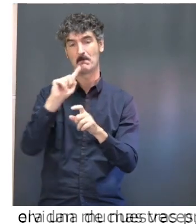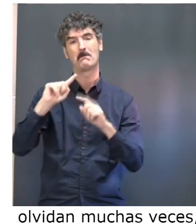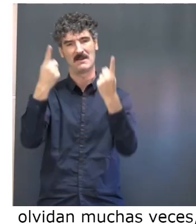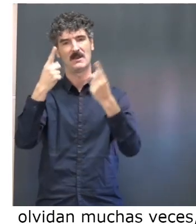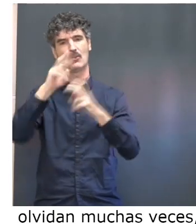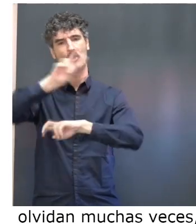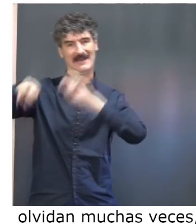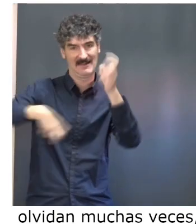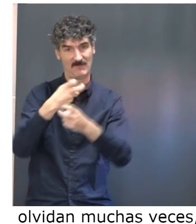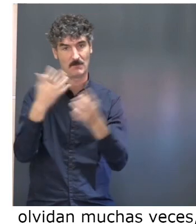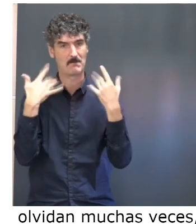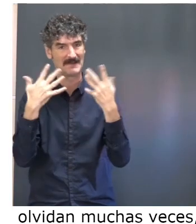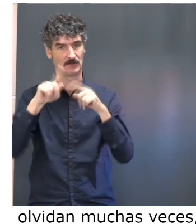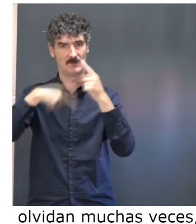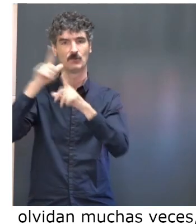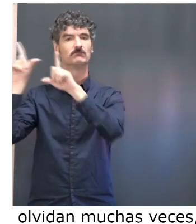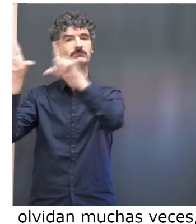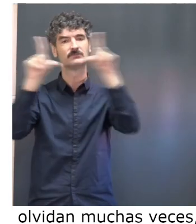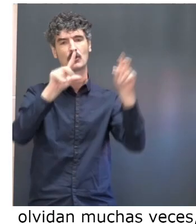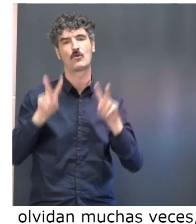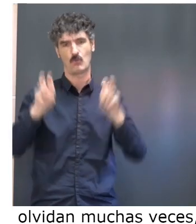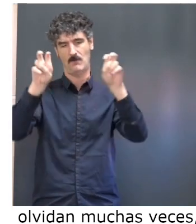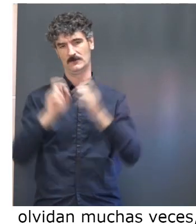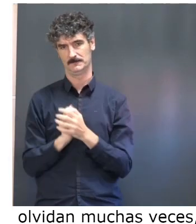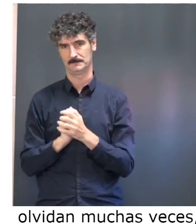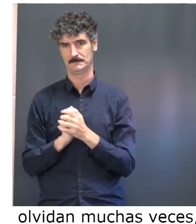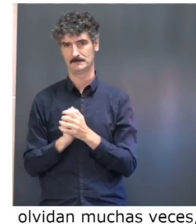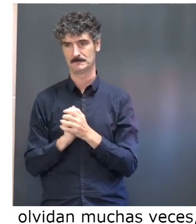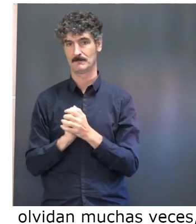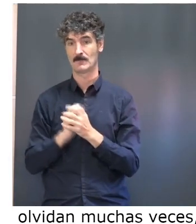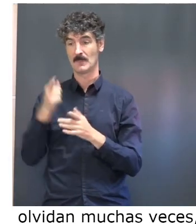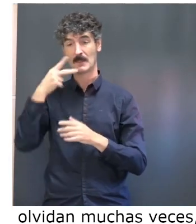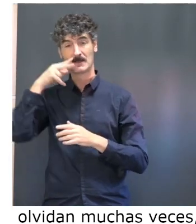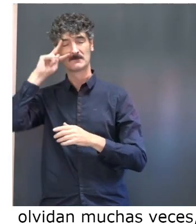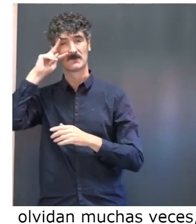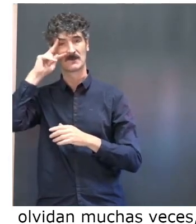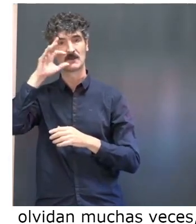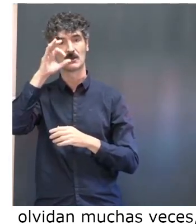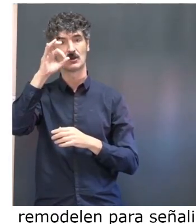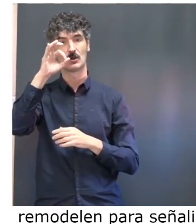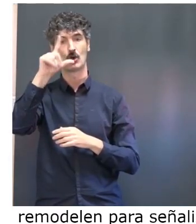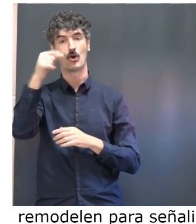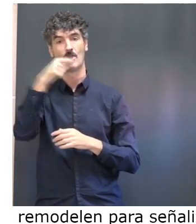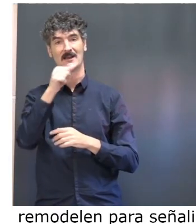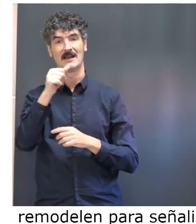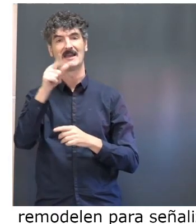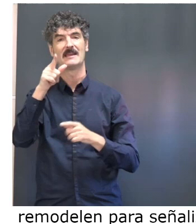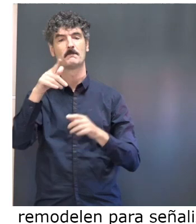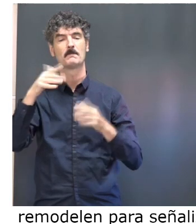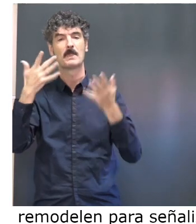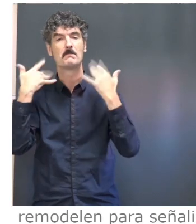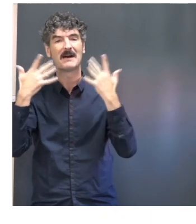poco género tonto, si me permitís la expresión. Tú tienes, Olga, experiencia en patios inclusivos, ¿no? En generar